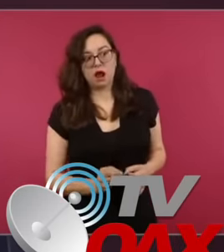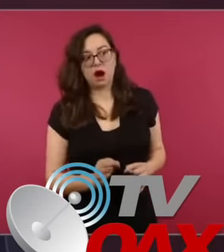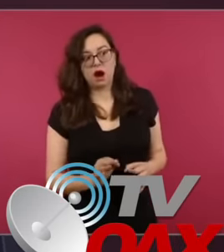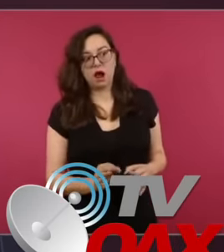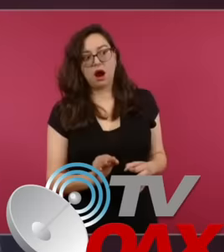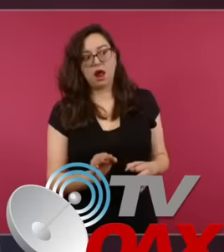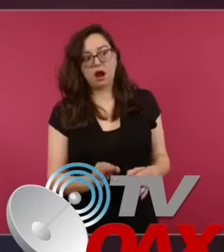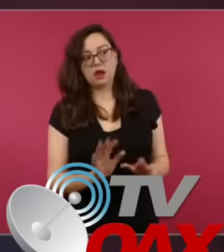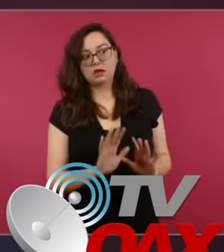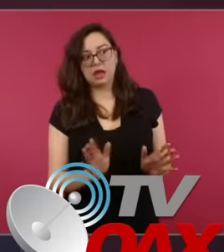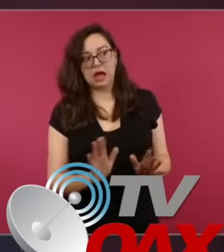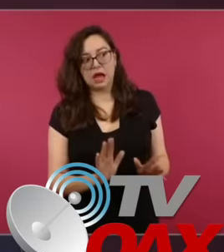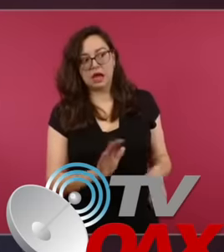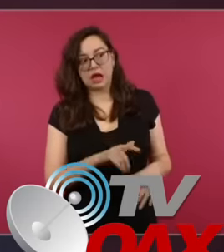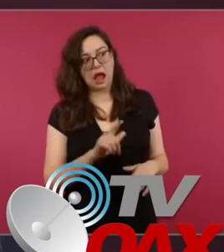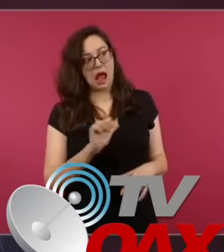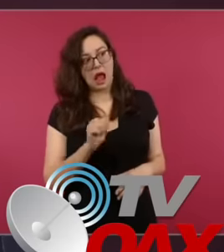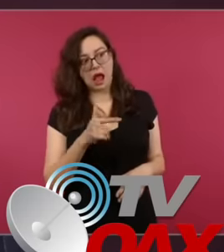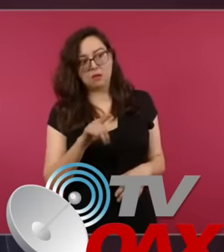gobierno.